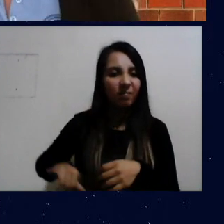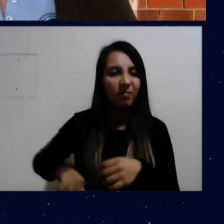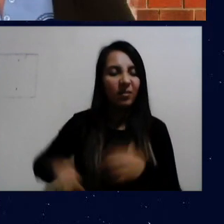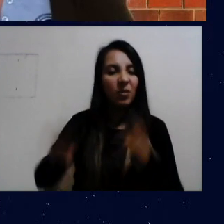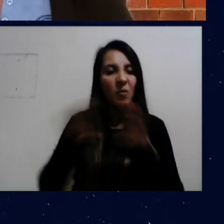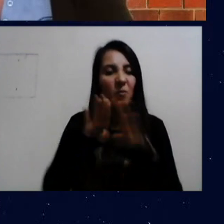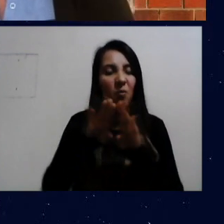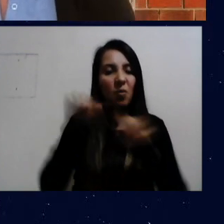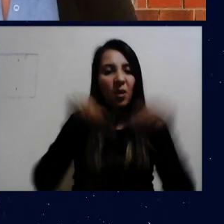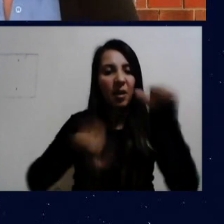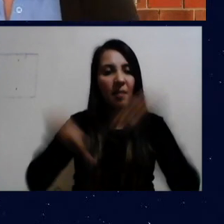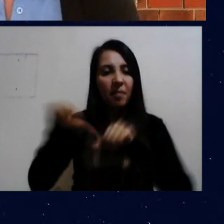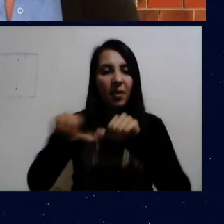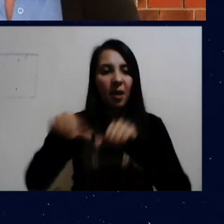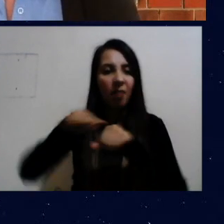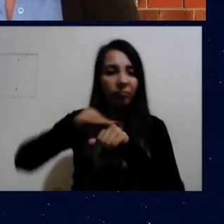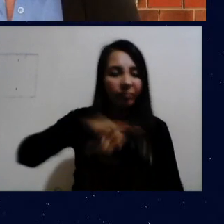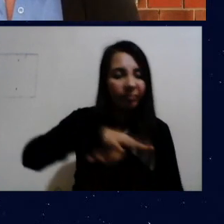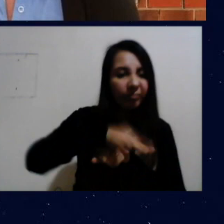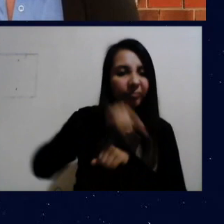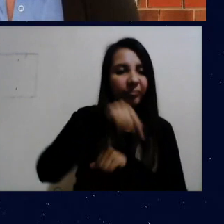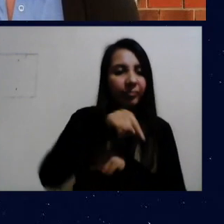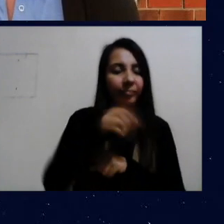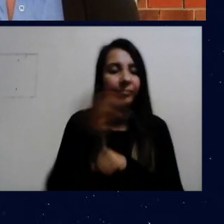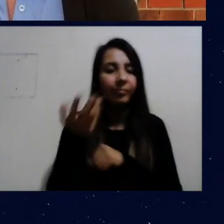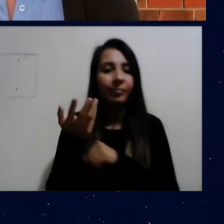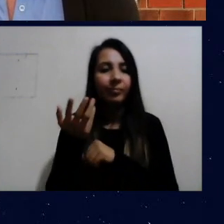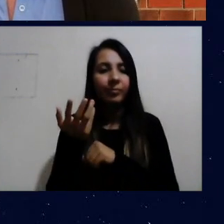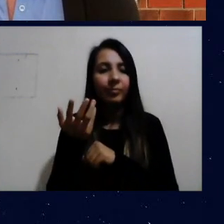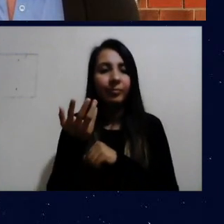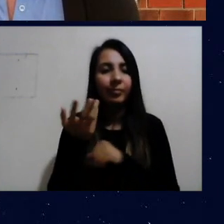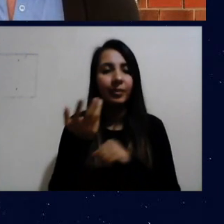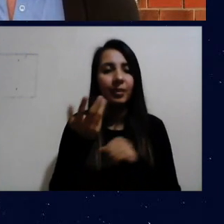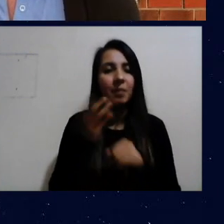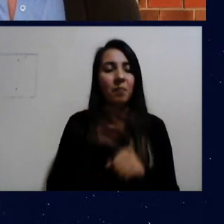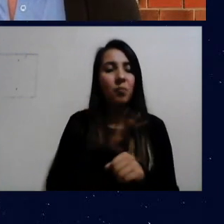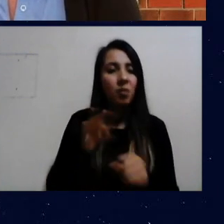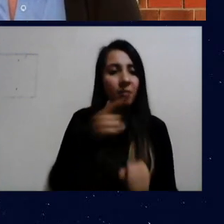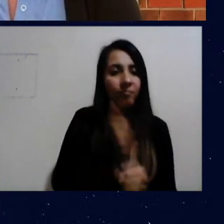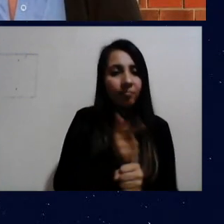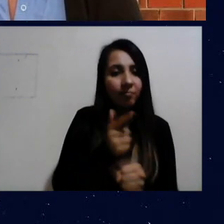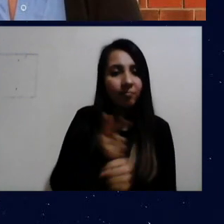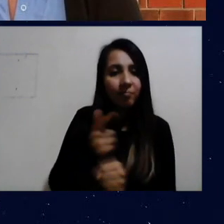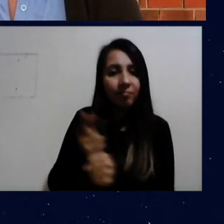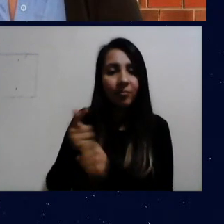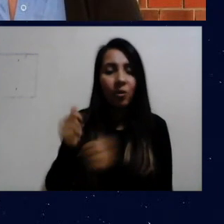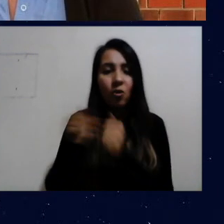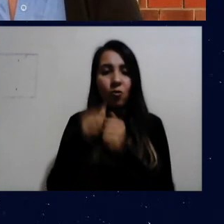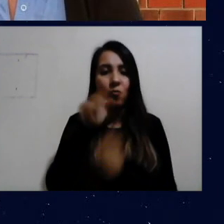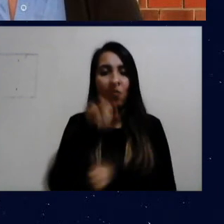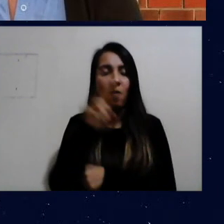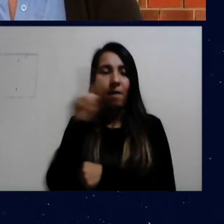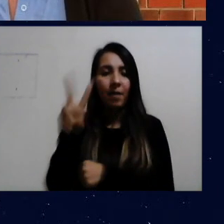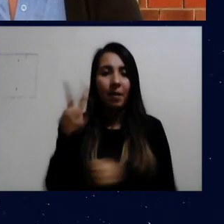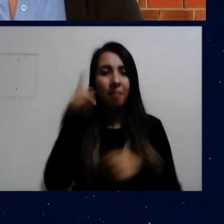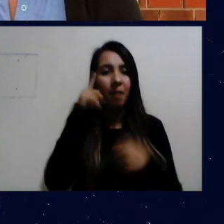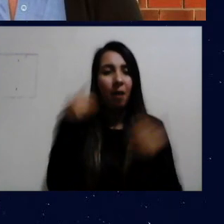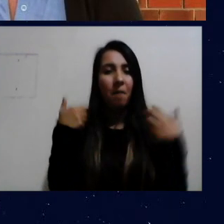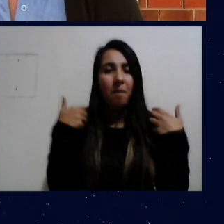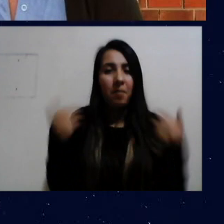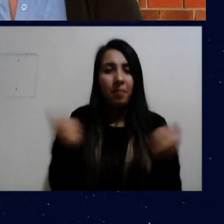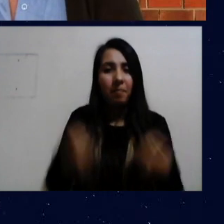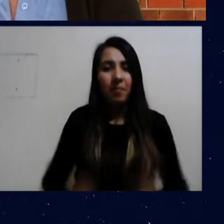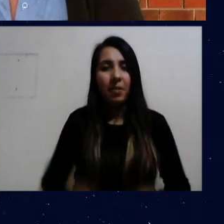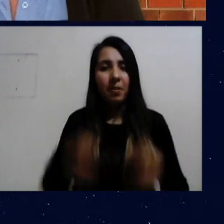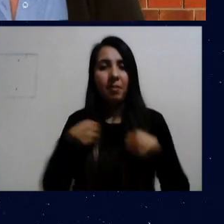y lo que se puede detectar en longitudes de onda ultravioleta para comprender el origen de la vida. Así que le doy la palabra a